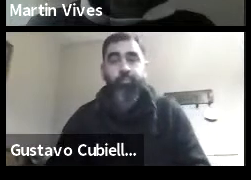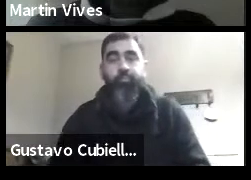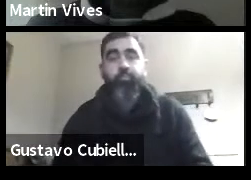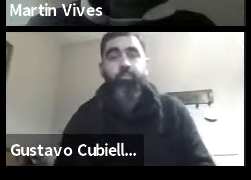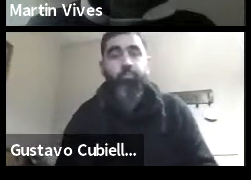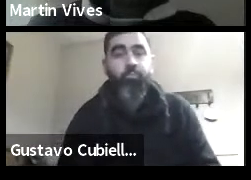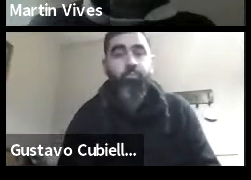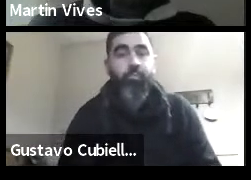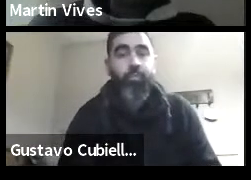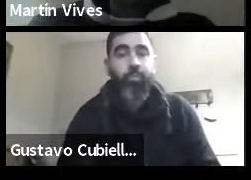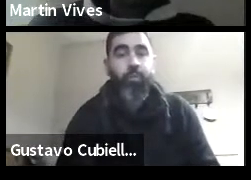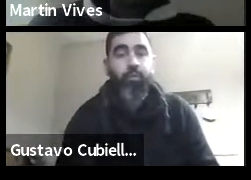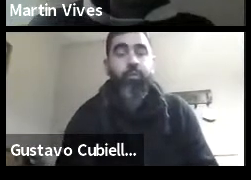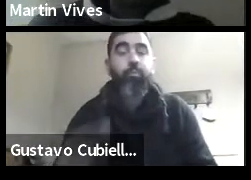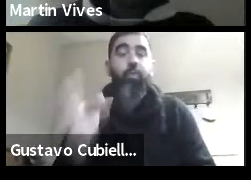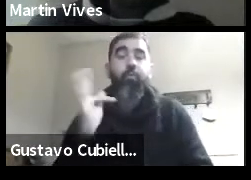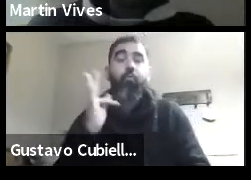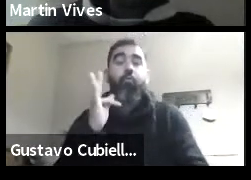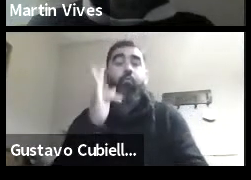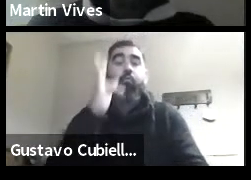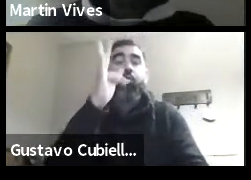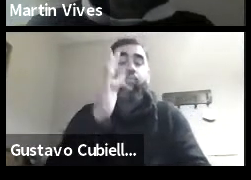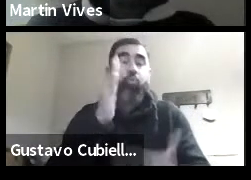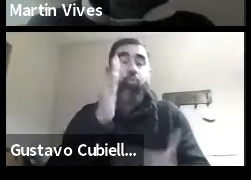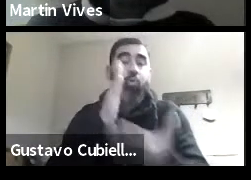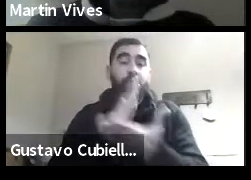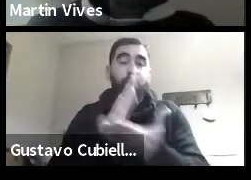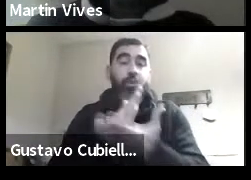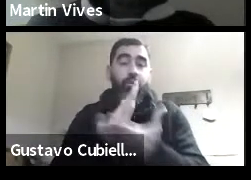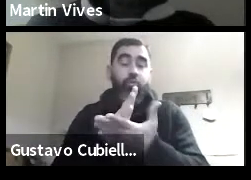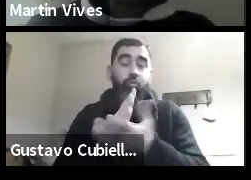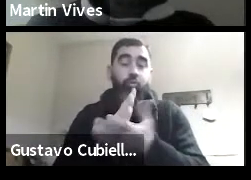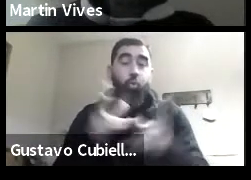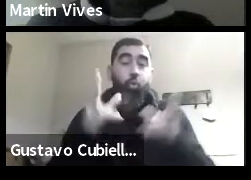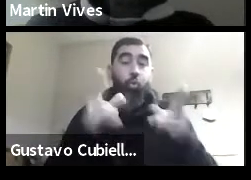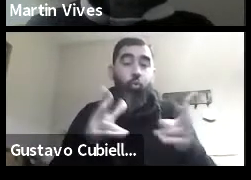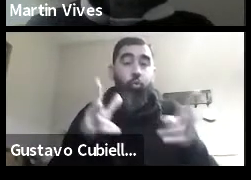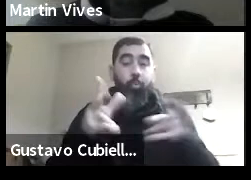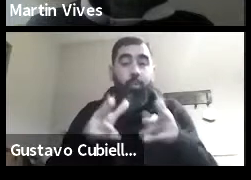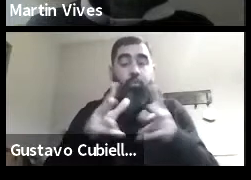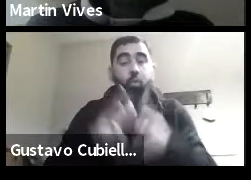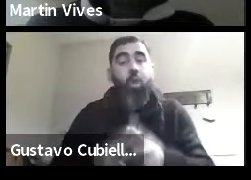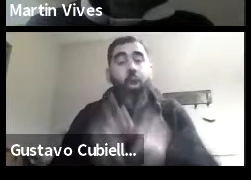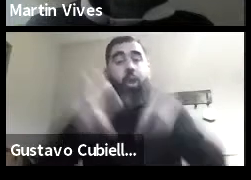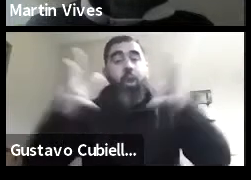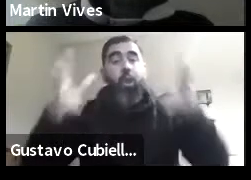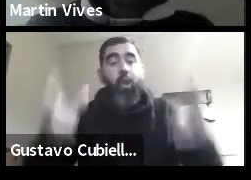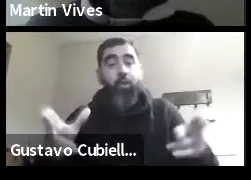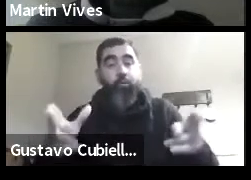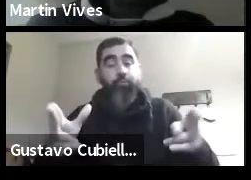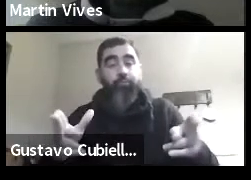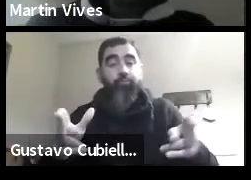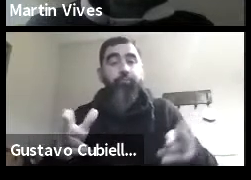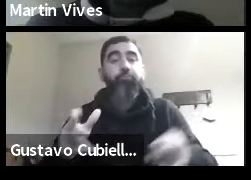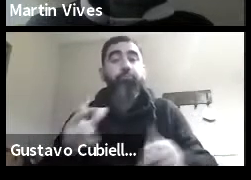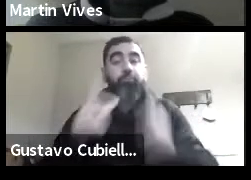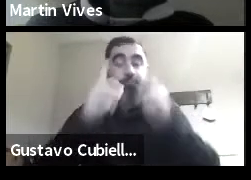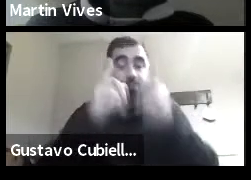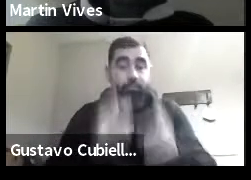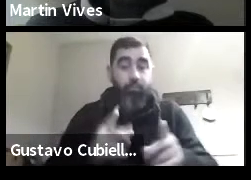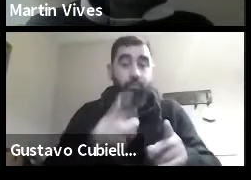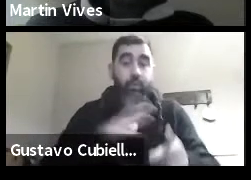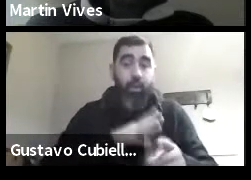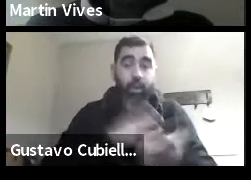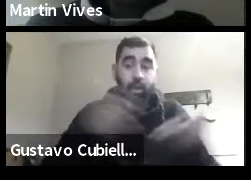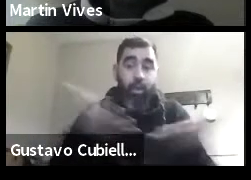El futuro del derecho, perspectiva mediano y largo plazo. Bueno, acá tenemos este entremedio que nos está haciendo un poco